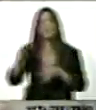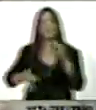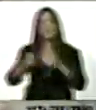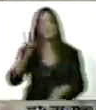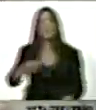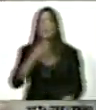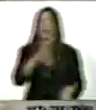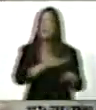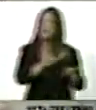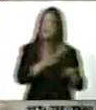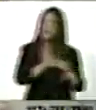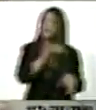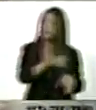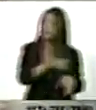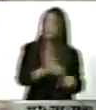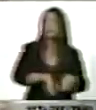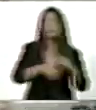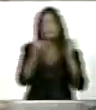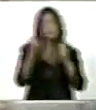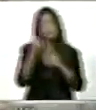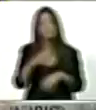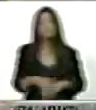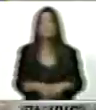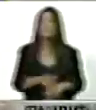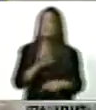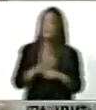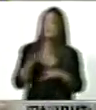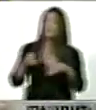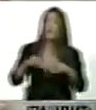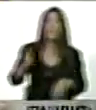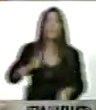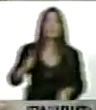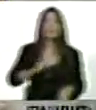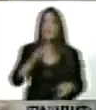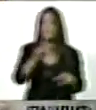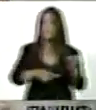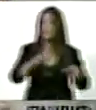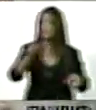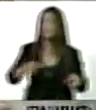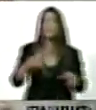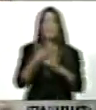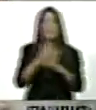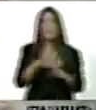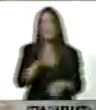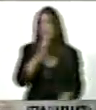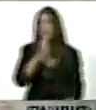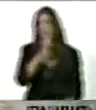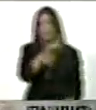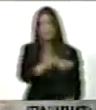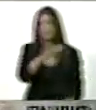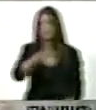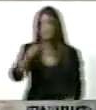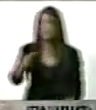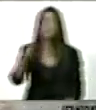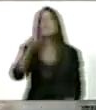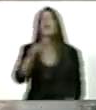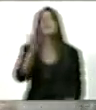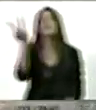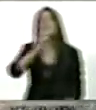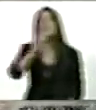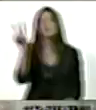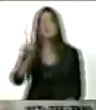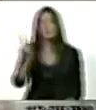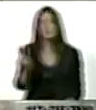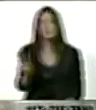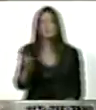está al margen de la ley, usted desacató una sentencia que tiene que ser acatada por cualquier ciudadano, sea quien sea, de esta República,